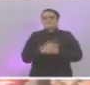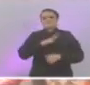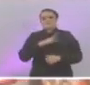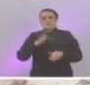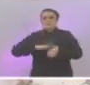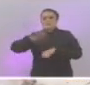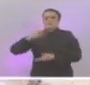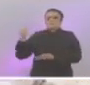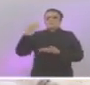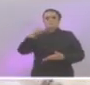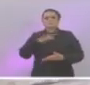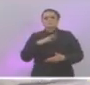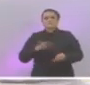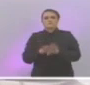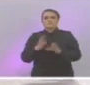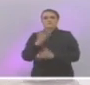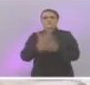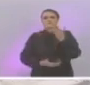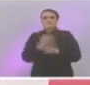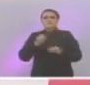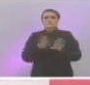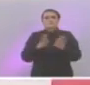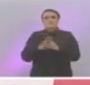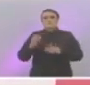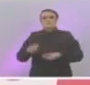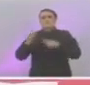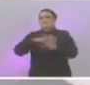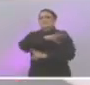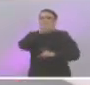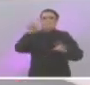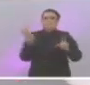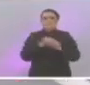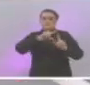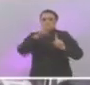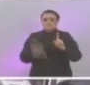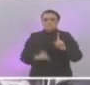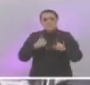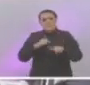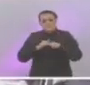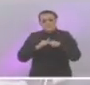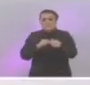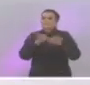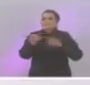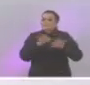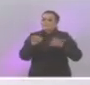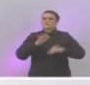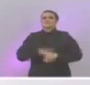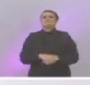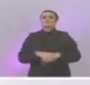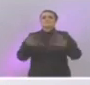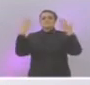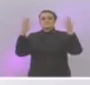más monto colocó para financiamiento de las MIPYMES en todo el país. Vamos a seguir trabajando ahí.